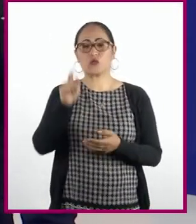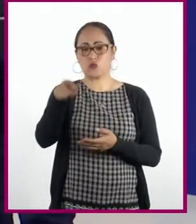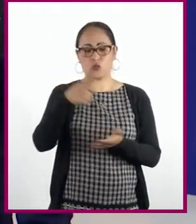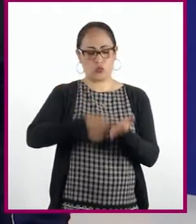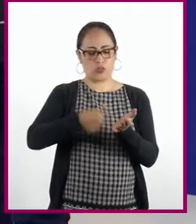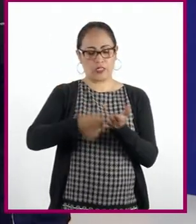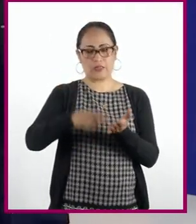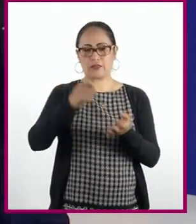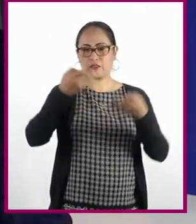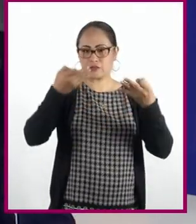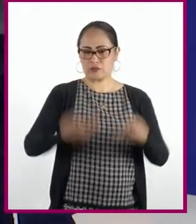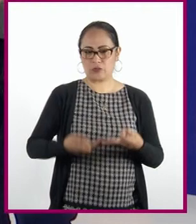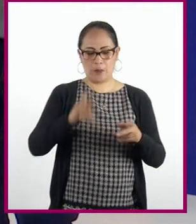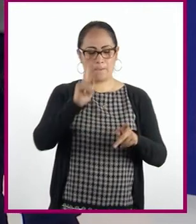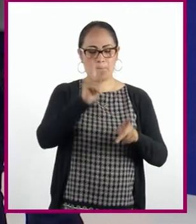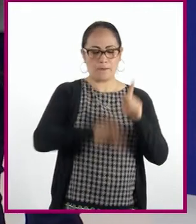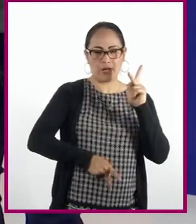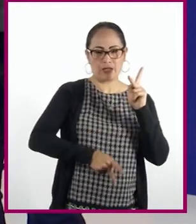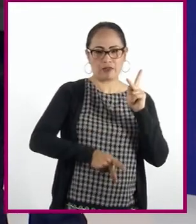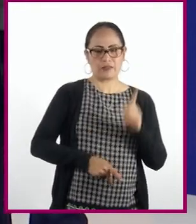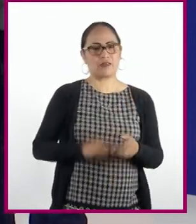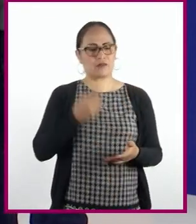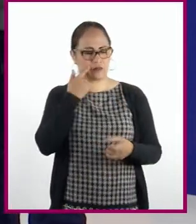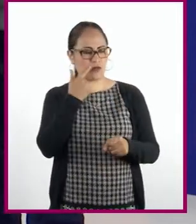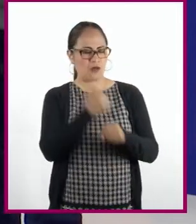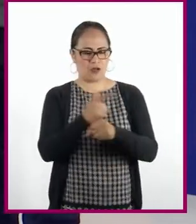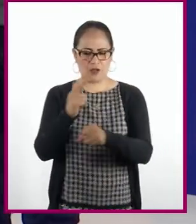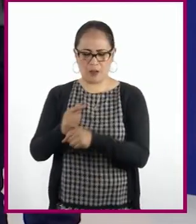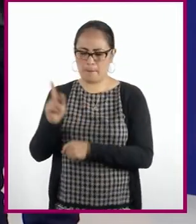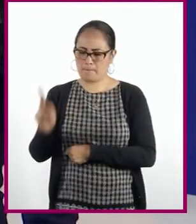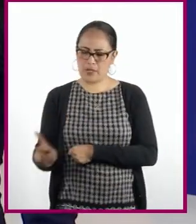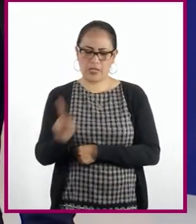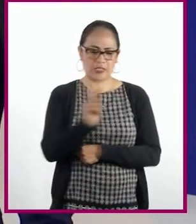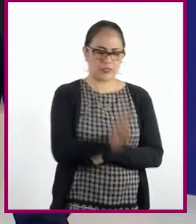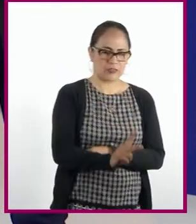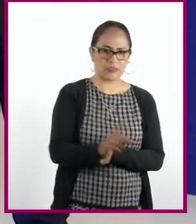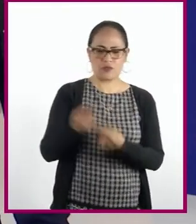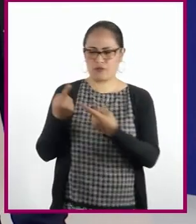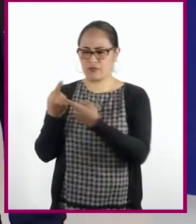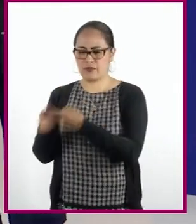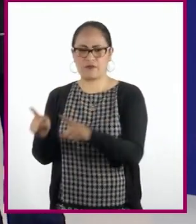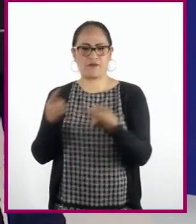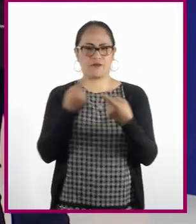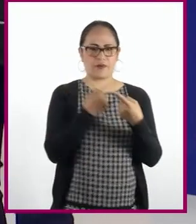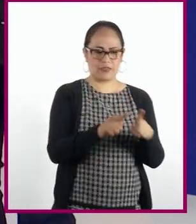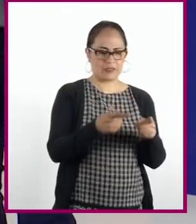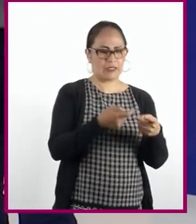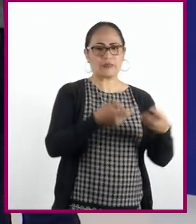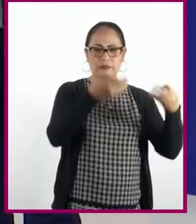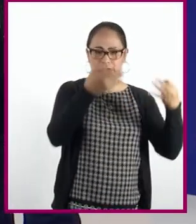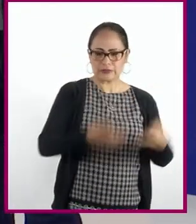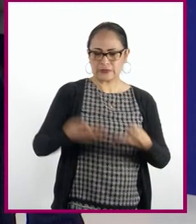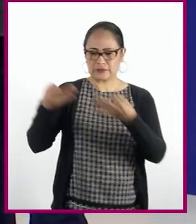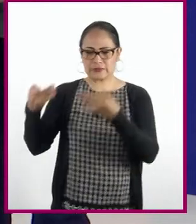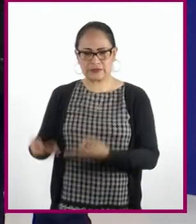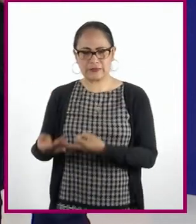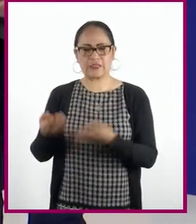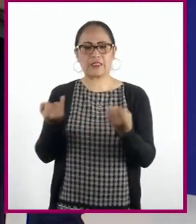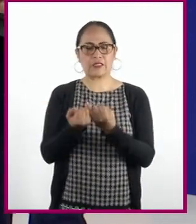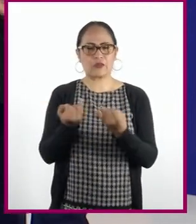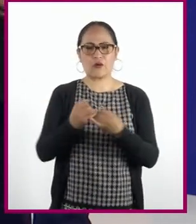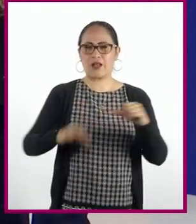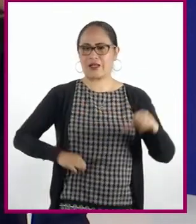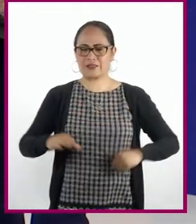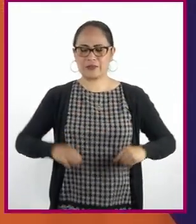en especial la sección dedicada a identificar semejanzas y diferencias en cartas formales y realizar las actividades